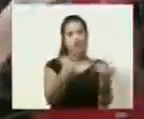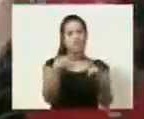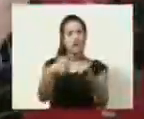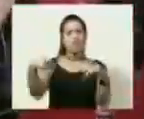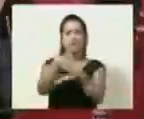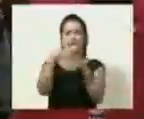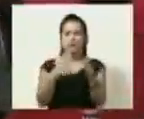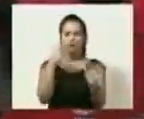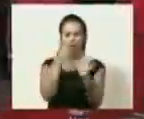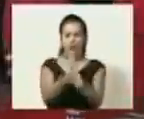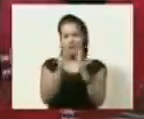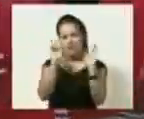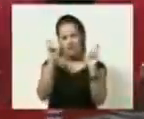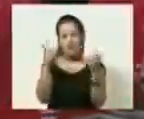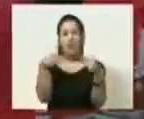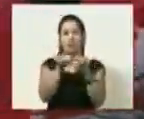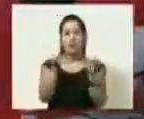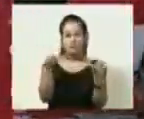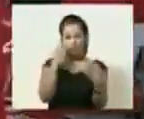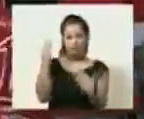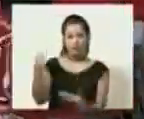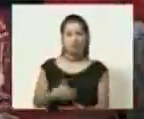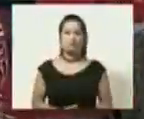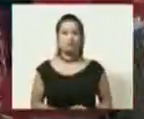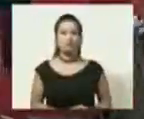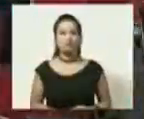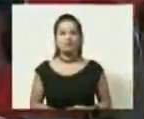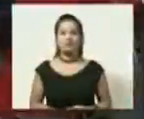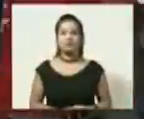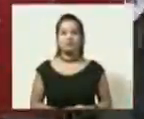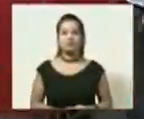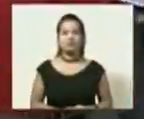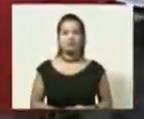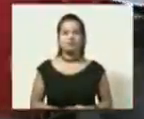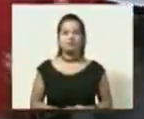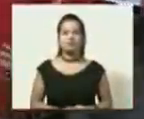a las áreas educativas.